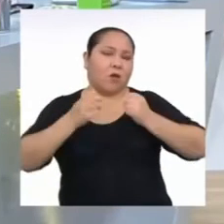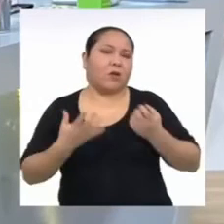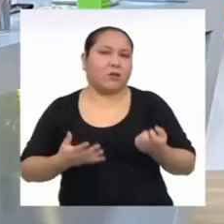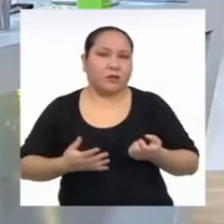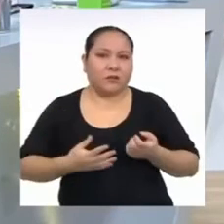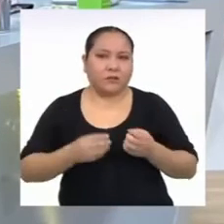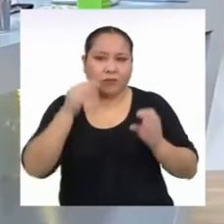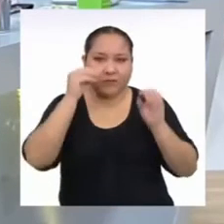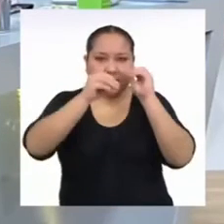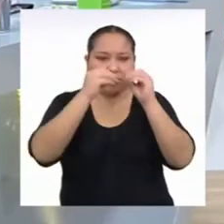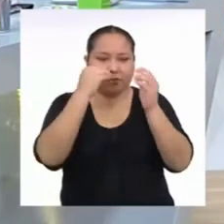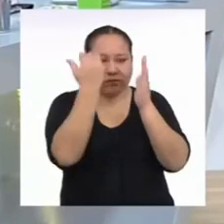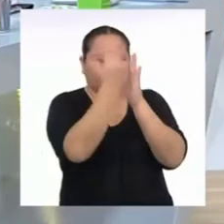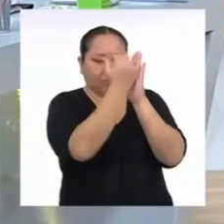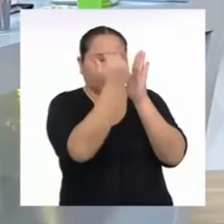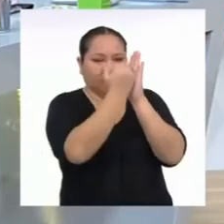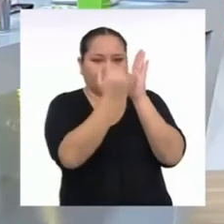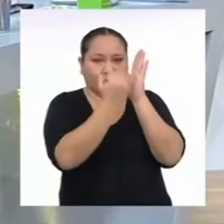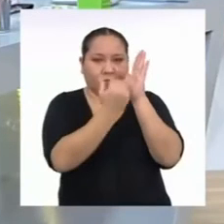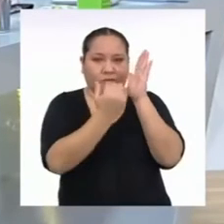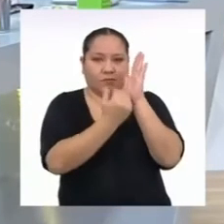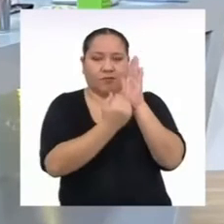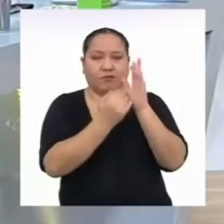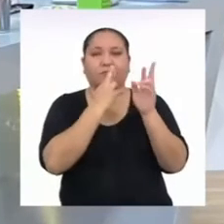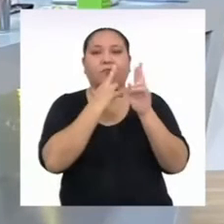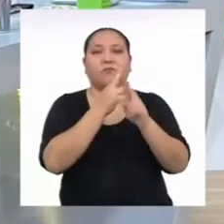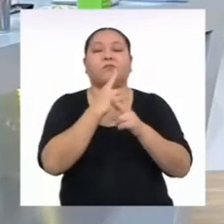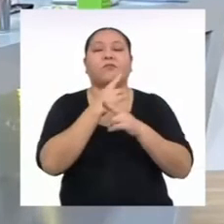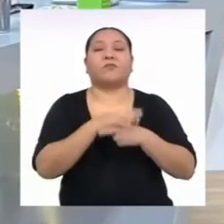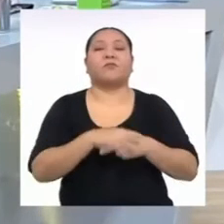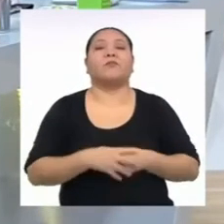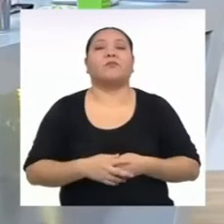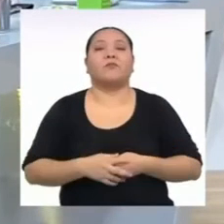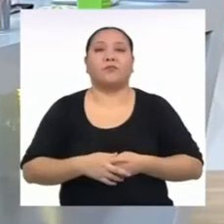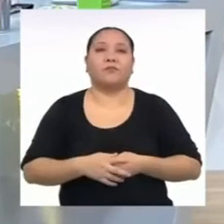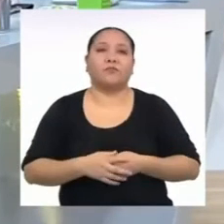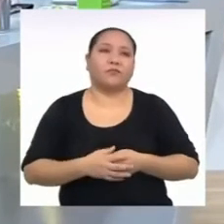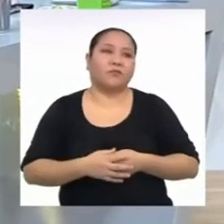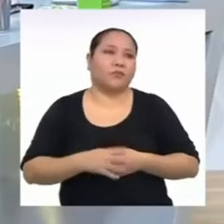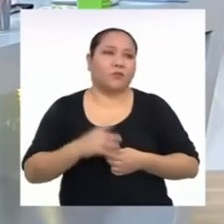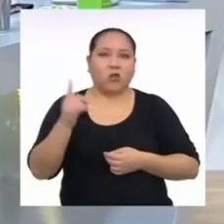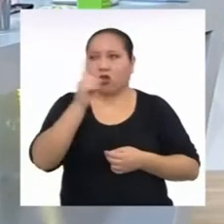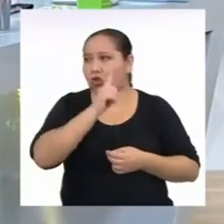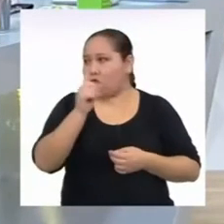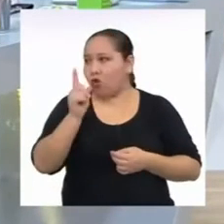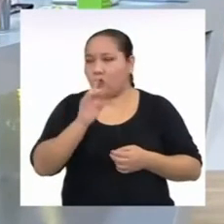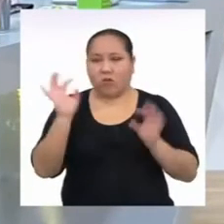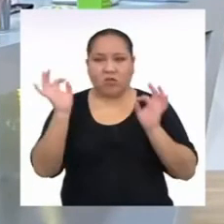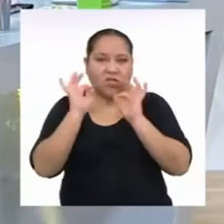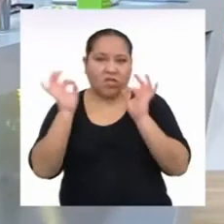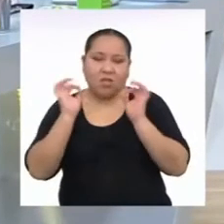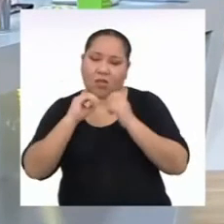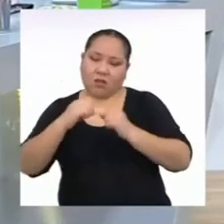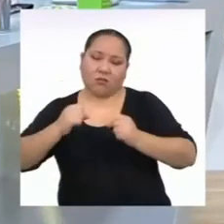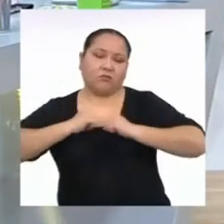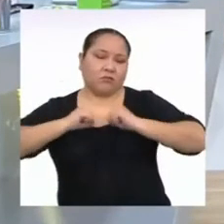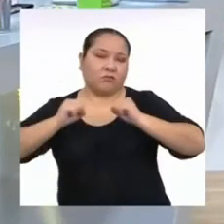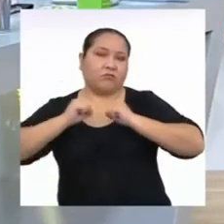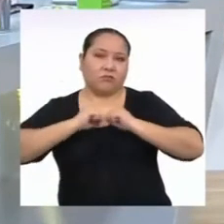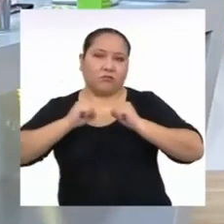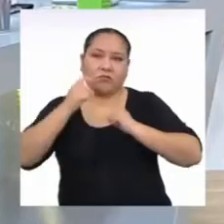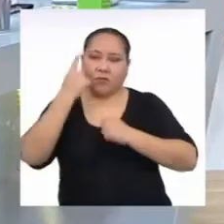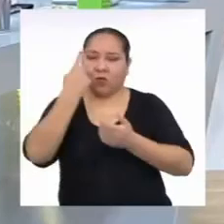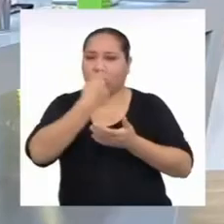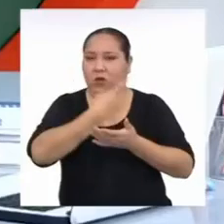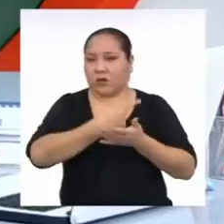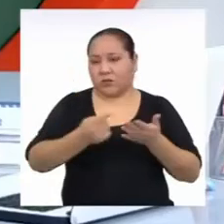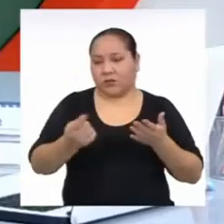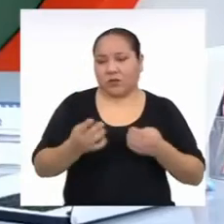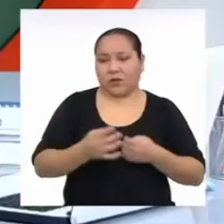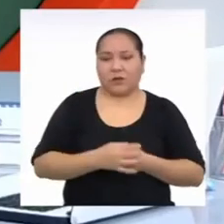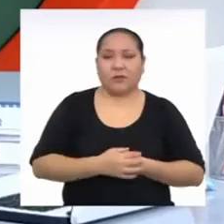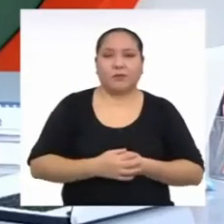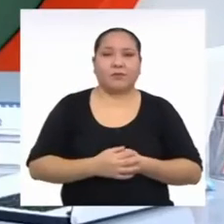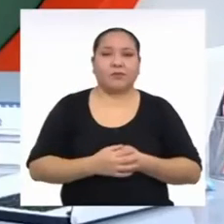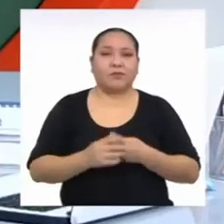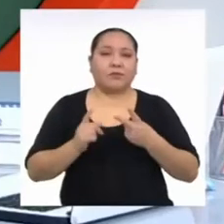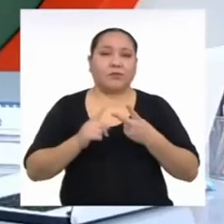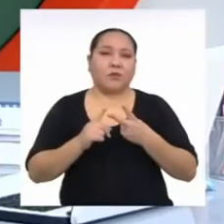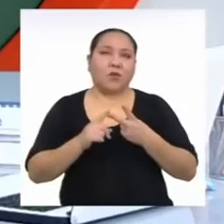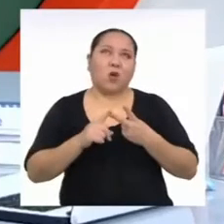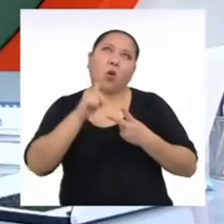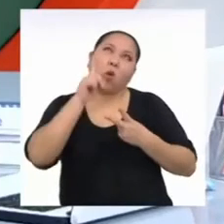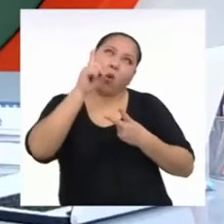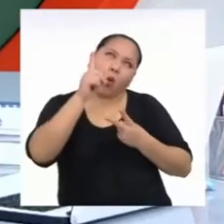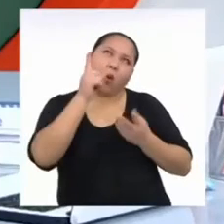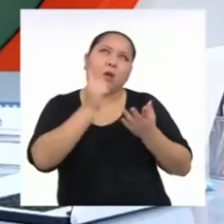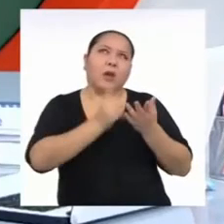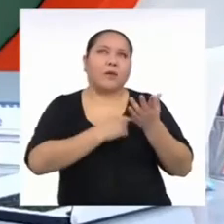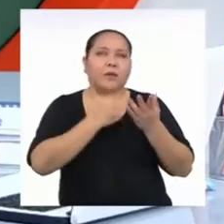podemos colocar varias opciones de respuesta. No realizan actividades físicas en la semana, 1 vez